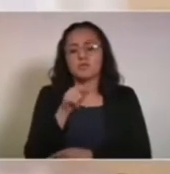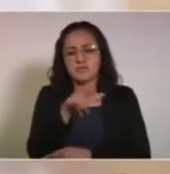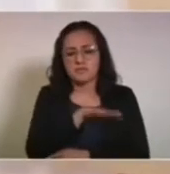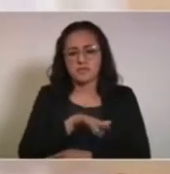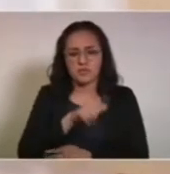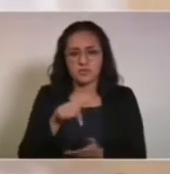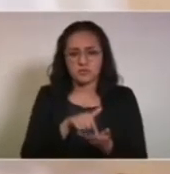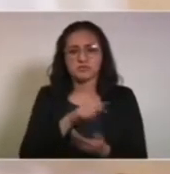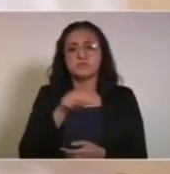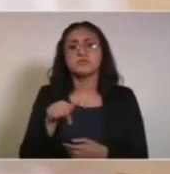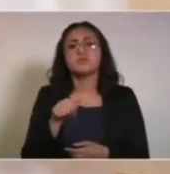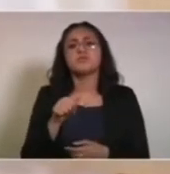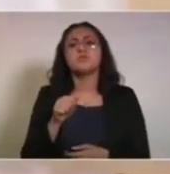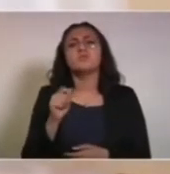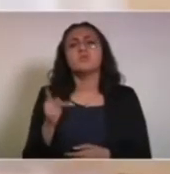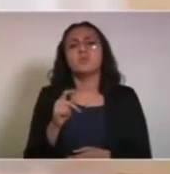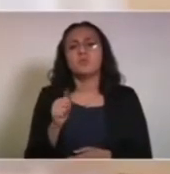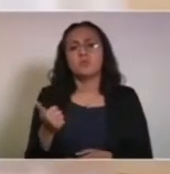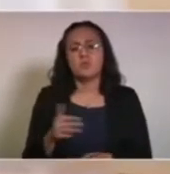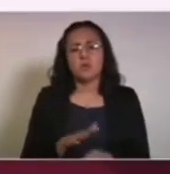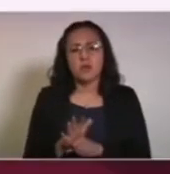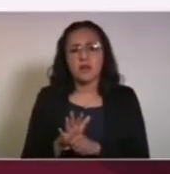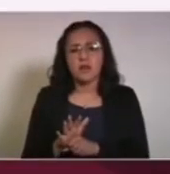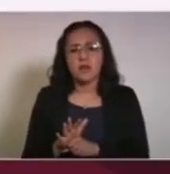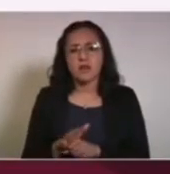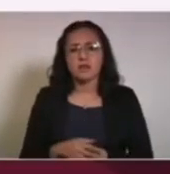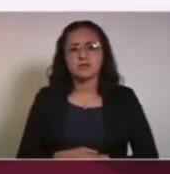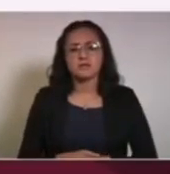es una la otra pregunta cuál es